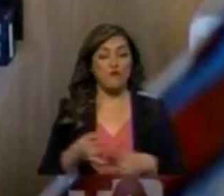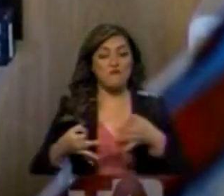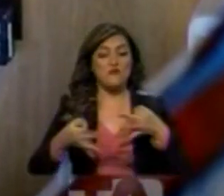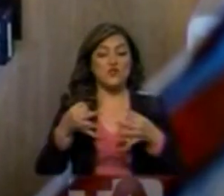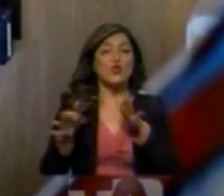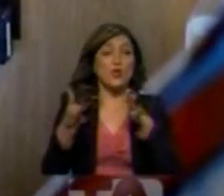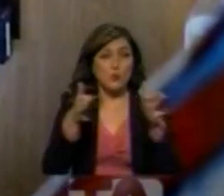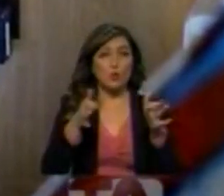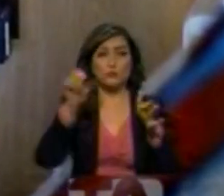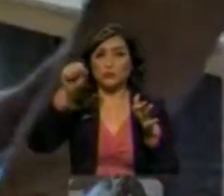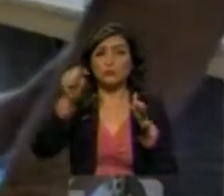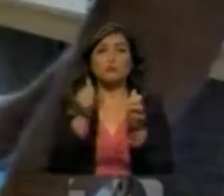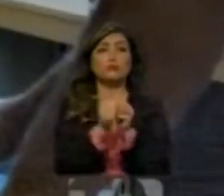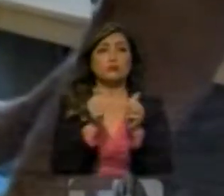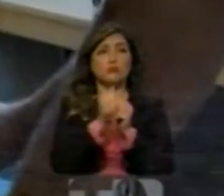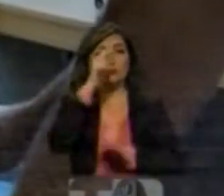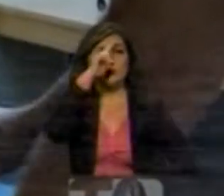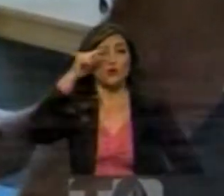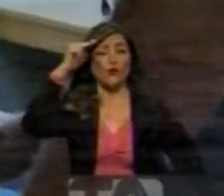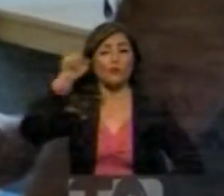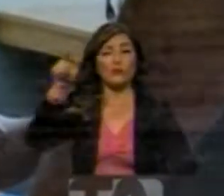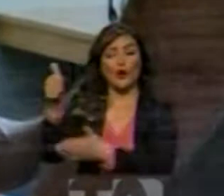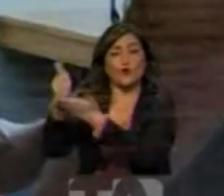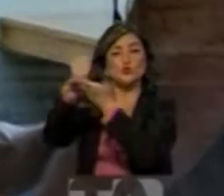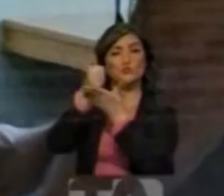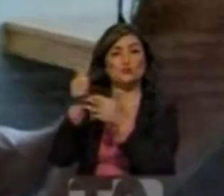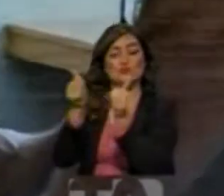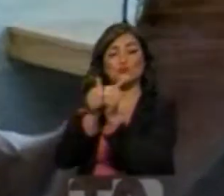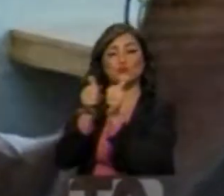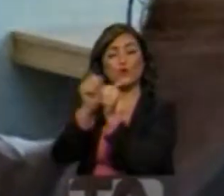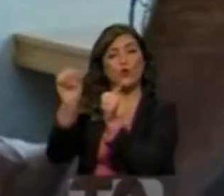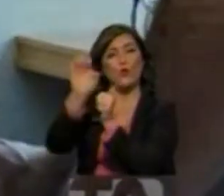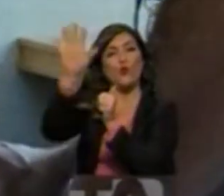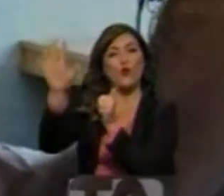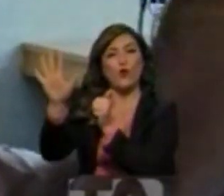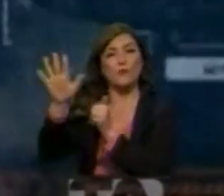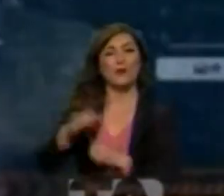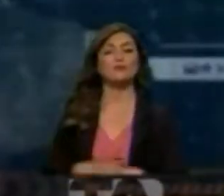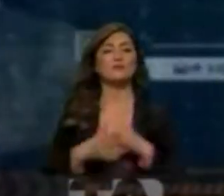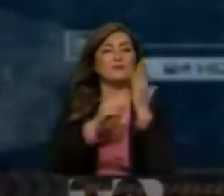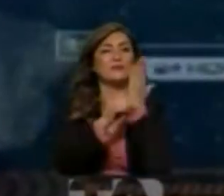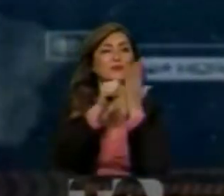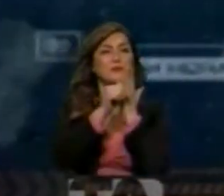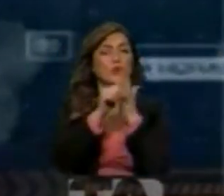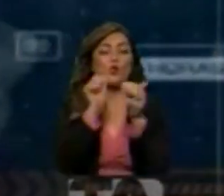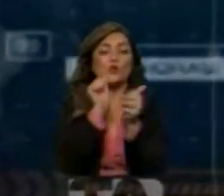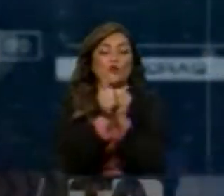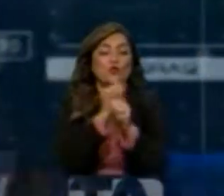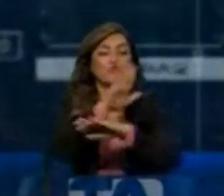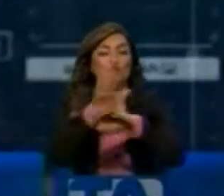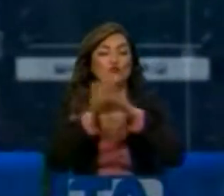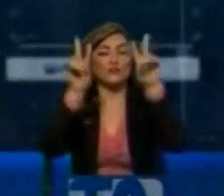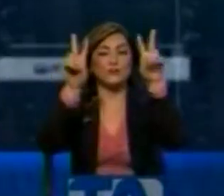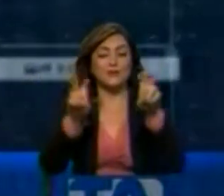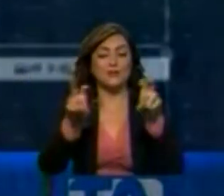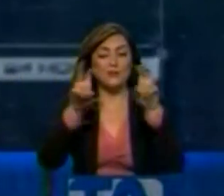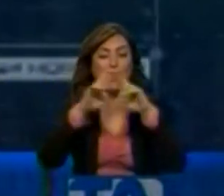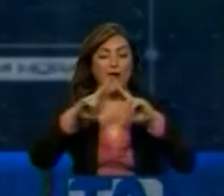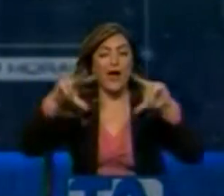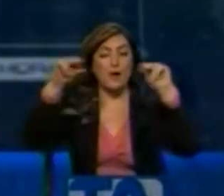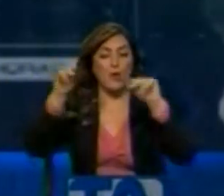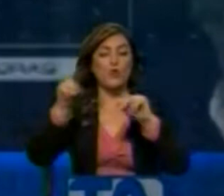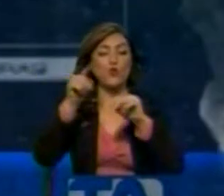en el equipo, pero que Carapaz recibió ayuda de su equipo europeo. El ministro de Deporte también se pronunció desde Tokio, en un video